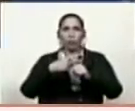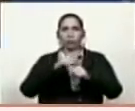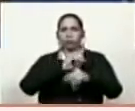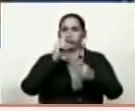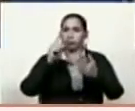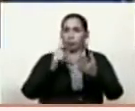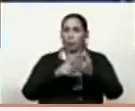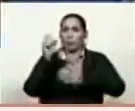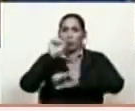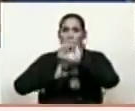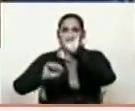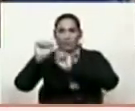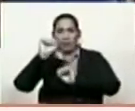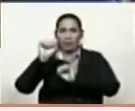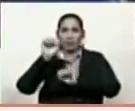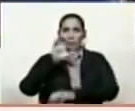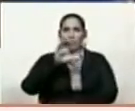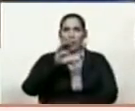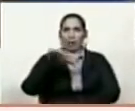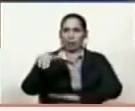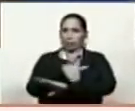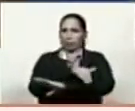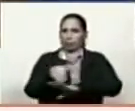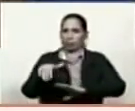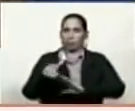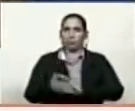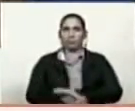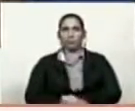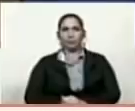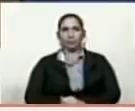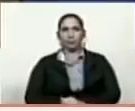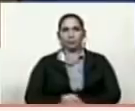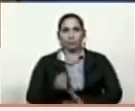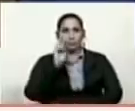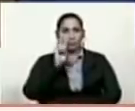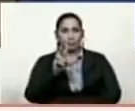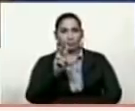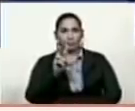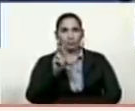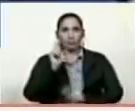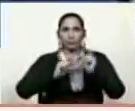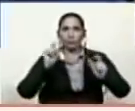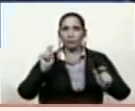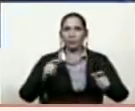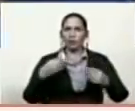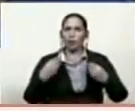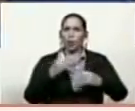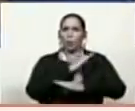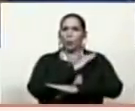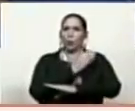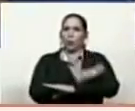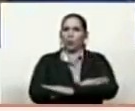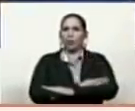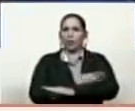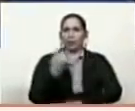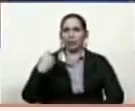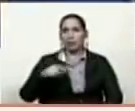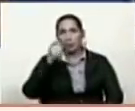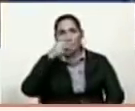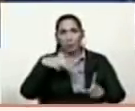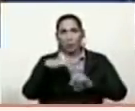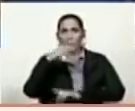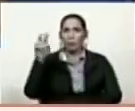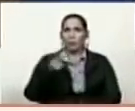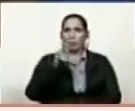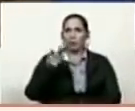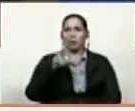en defensa de la patria. Es quizás ver a esas personas y es como que el poder que tiene el pueblo también de Venezuela para defender